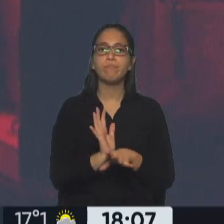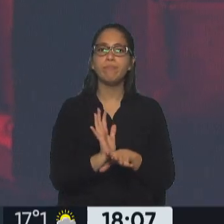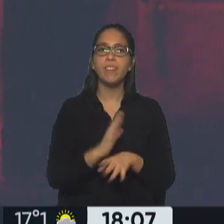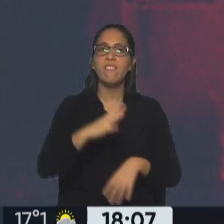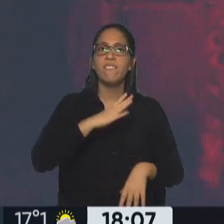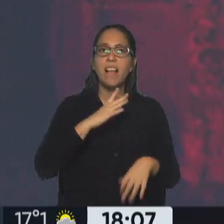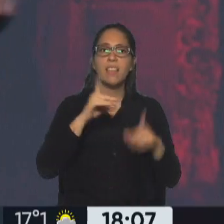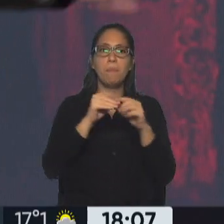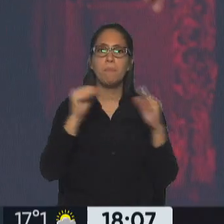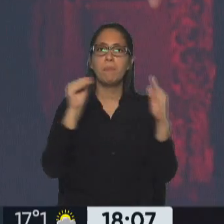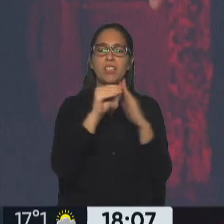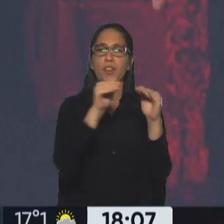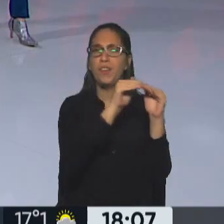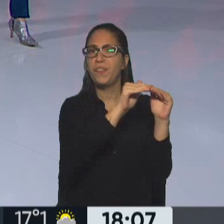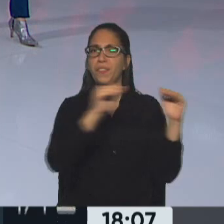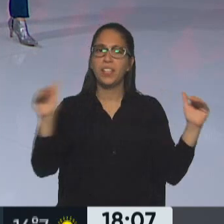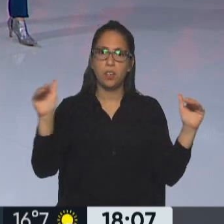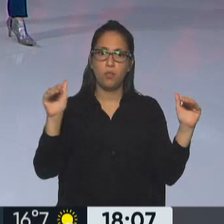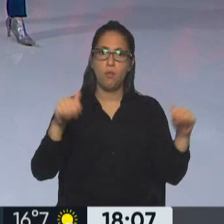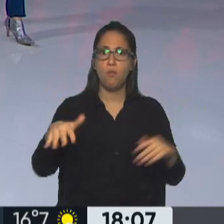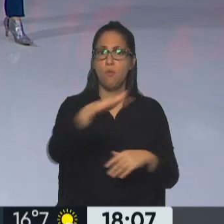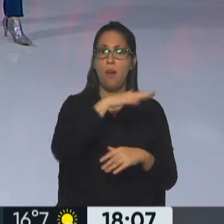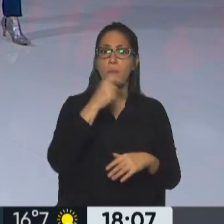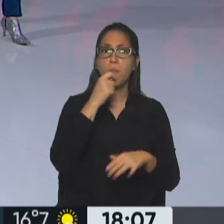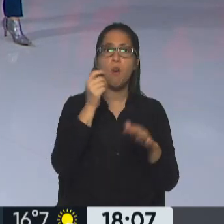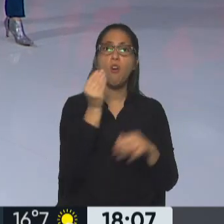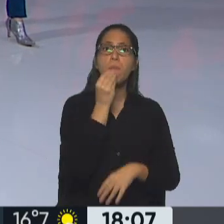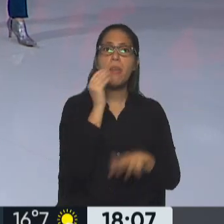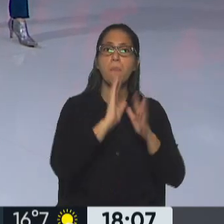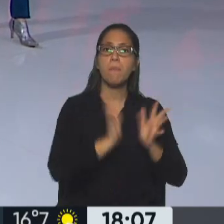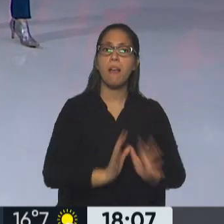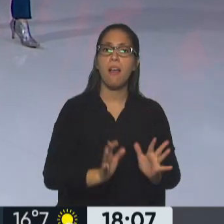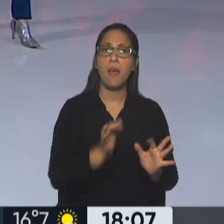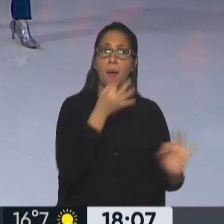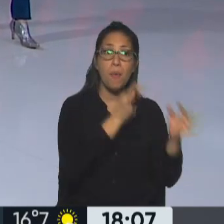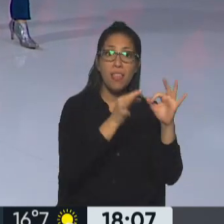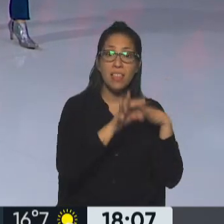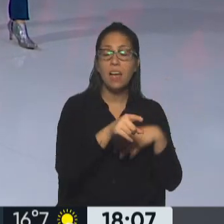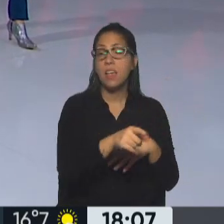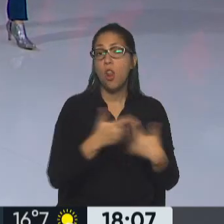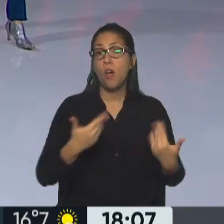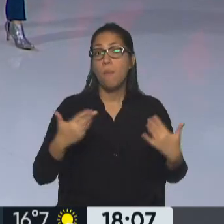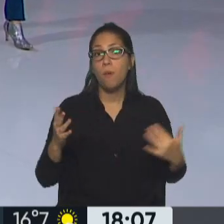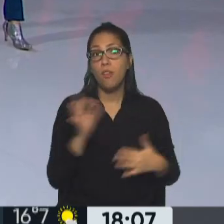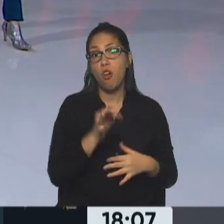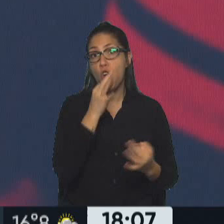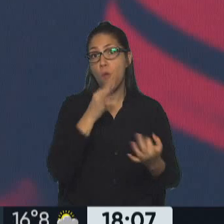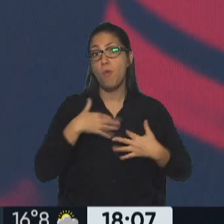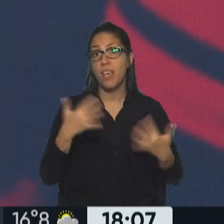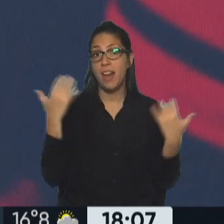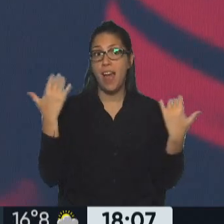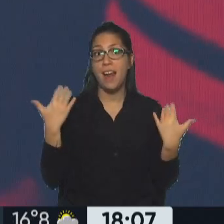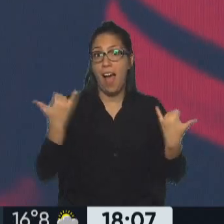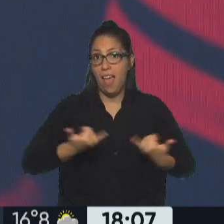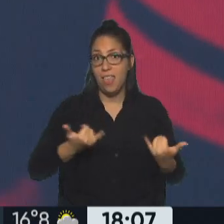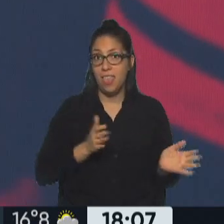de precios y lugares que venden comidas preparadas, están haciendo lo que pueden o lo que quieren. Porque hay de cualquiera de los dos, tenés de